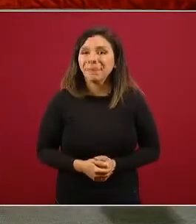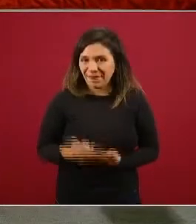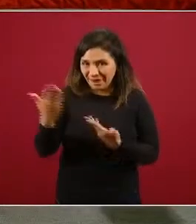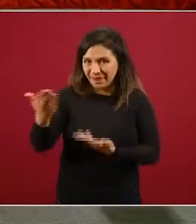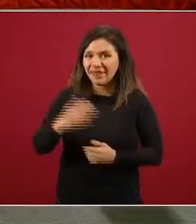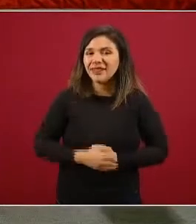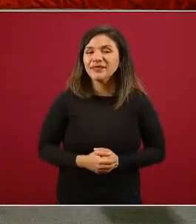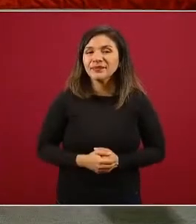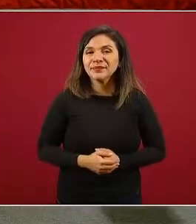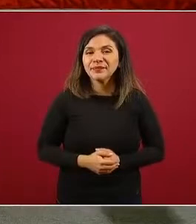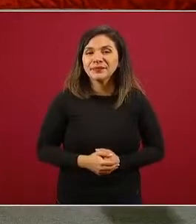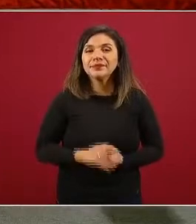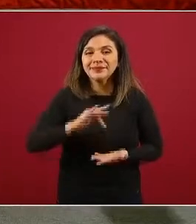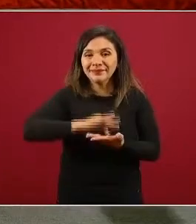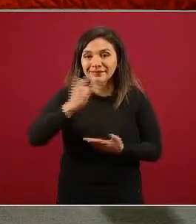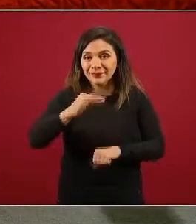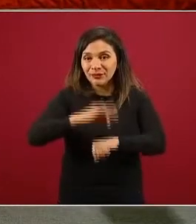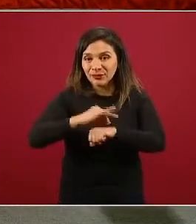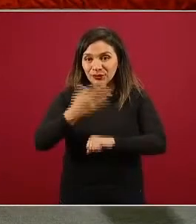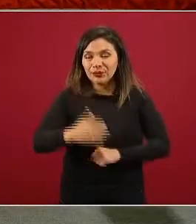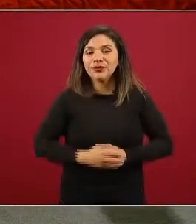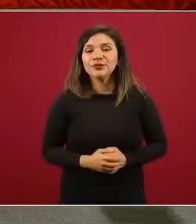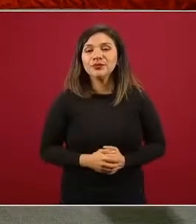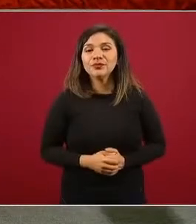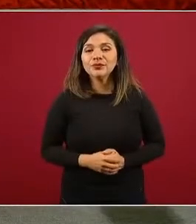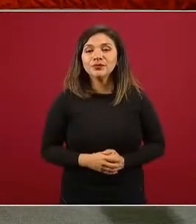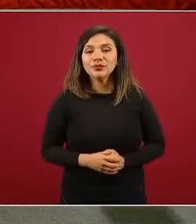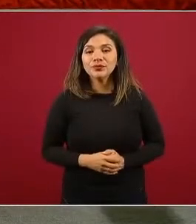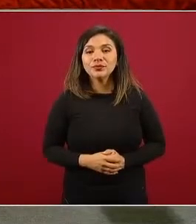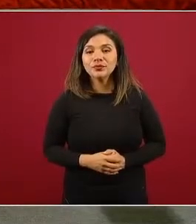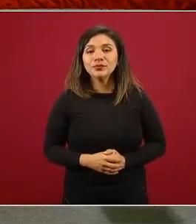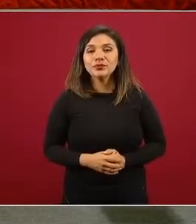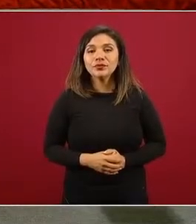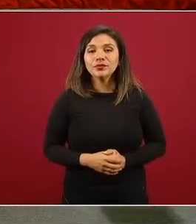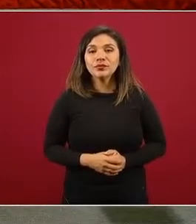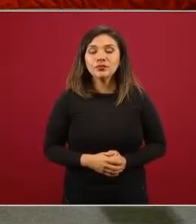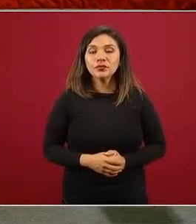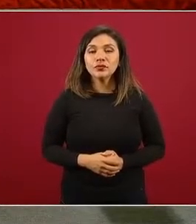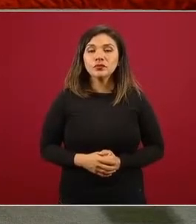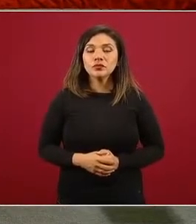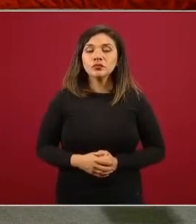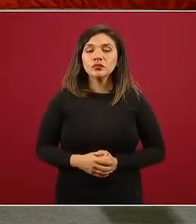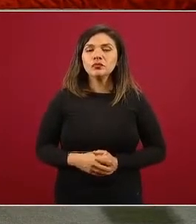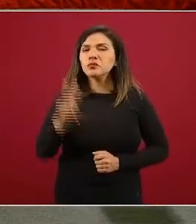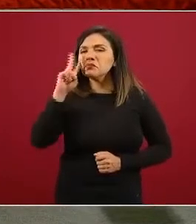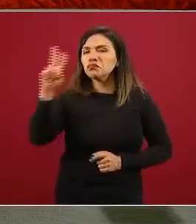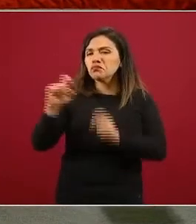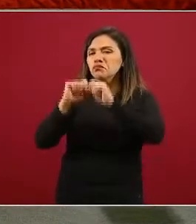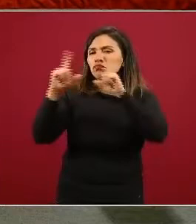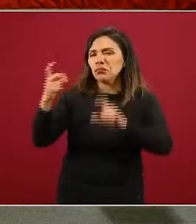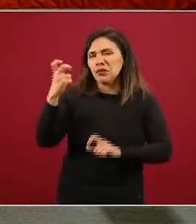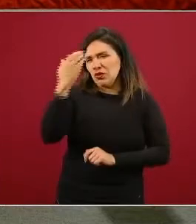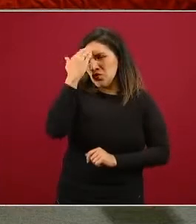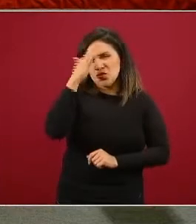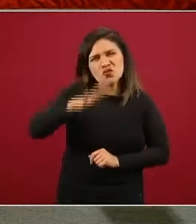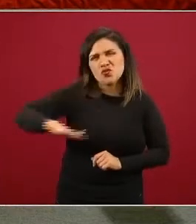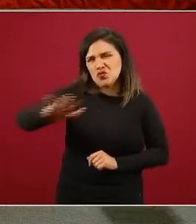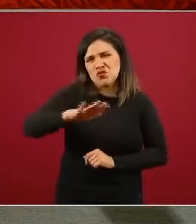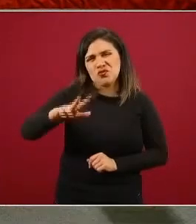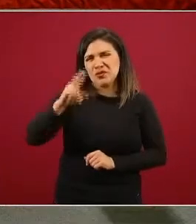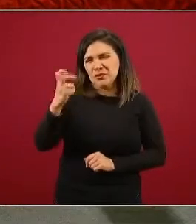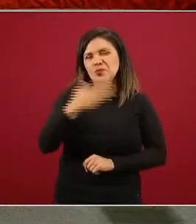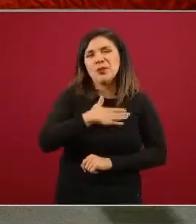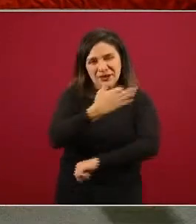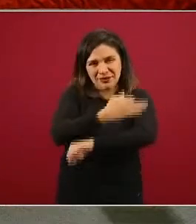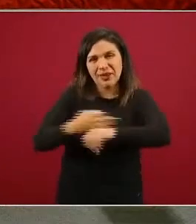Adelante. Muchas gracias, doctor López-Gatell. La siguiente, por favor. Vamos a presentar este sitio que ya todo el mundo conoce. Muy